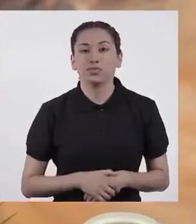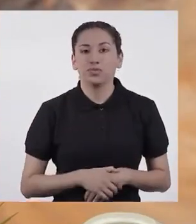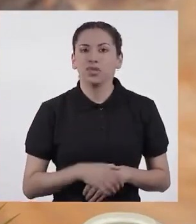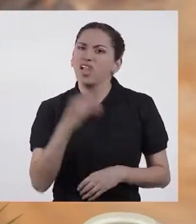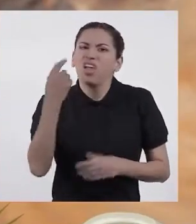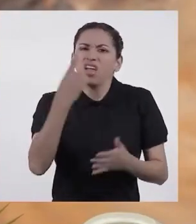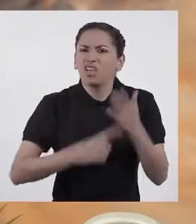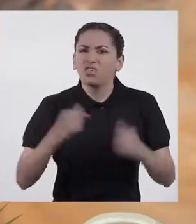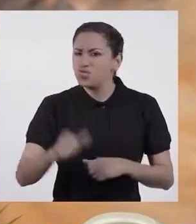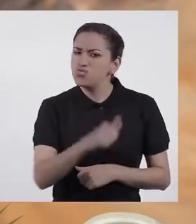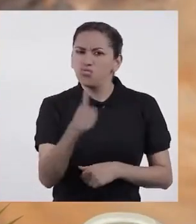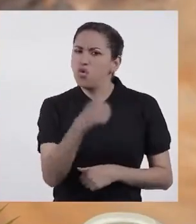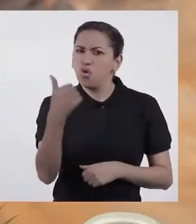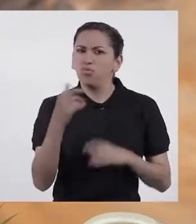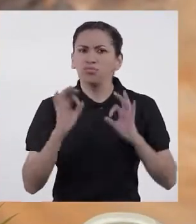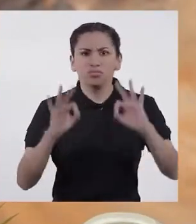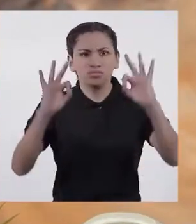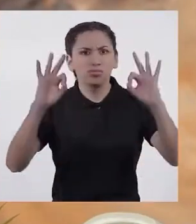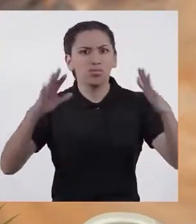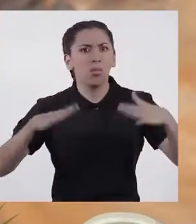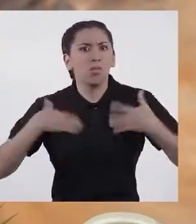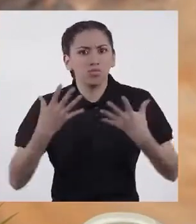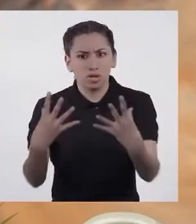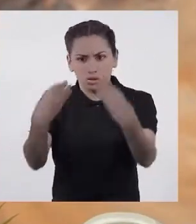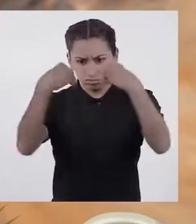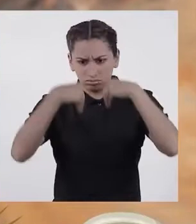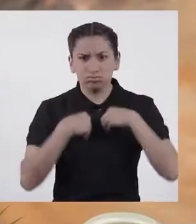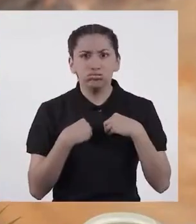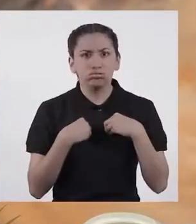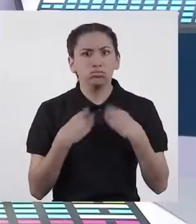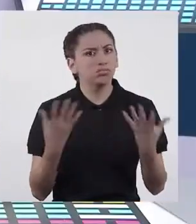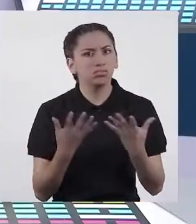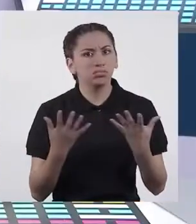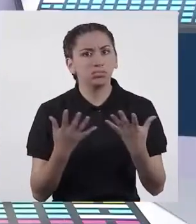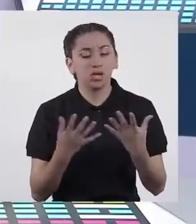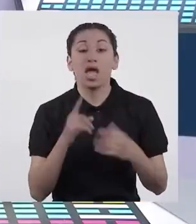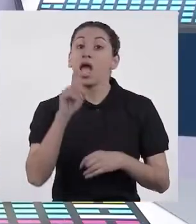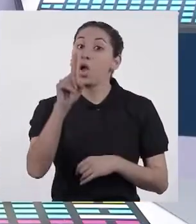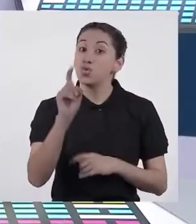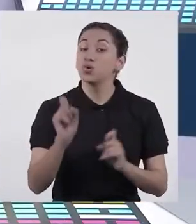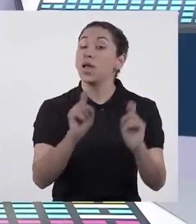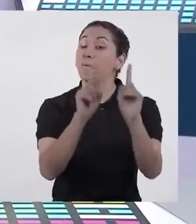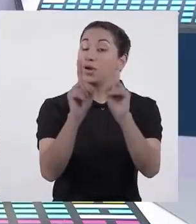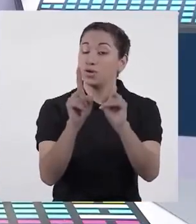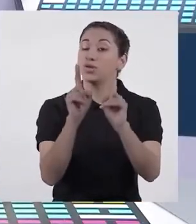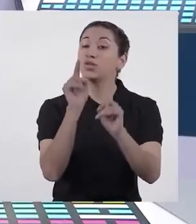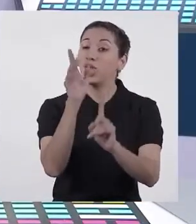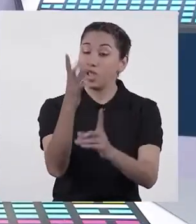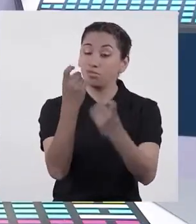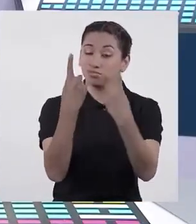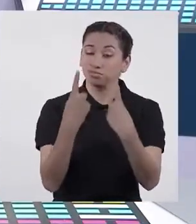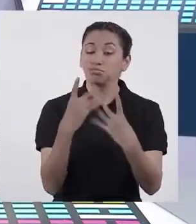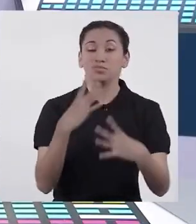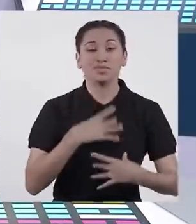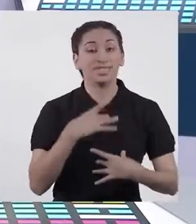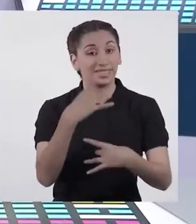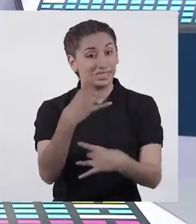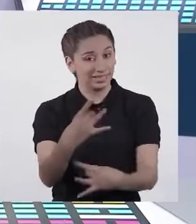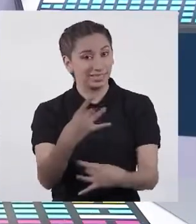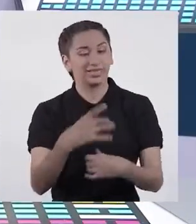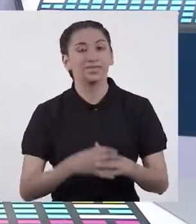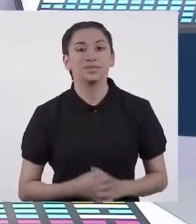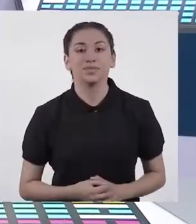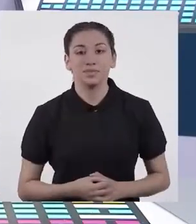¿Y qué otros fenómenos naturales nos pueden afectar, Techi? Es una pregunta muy